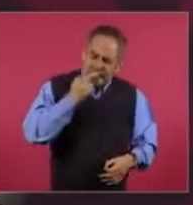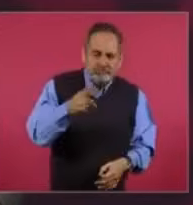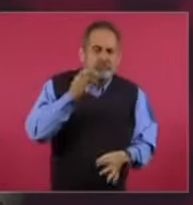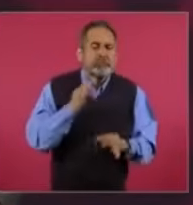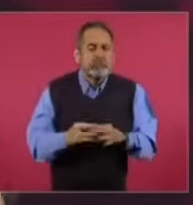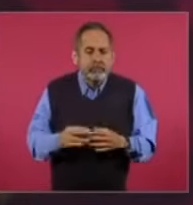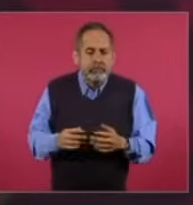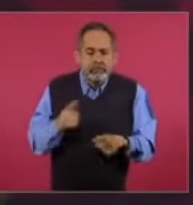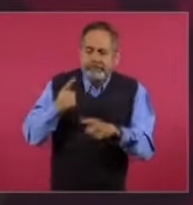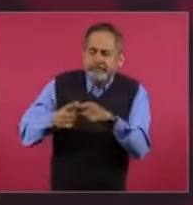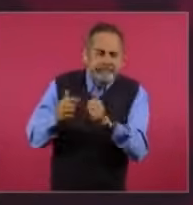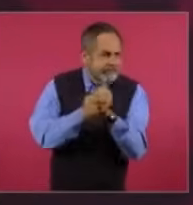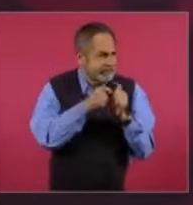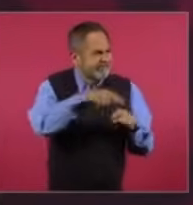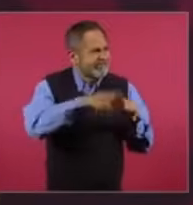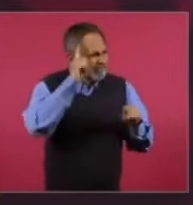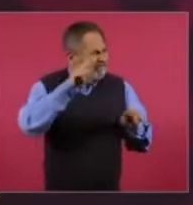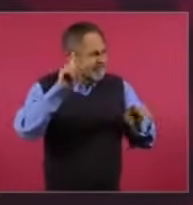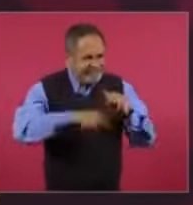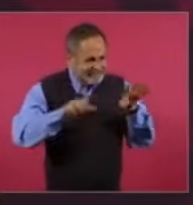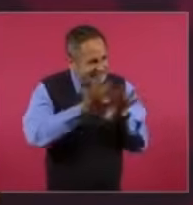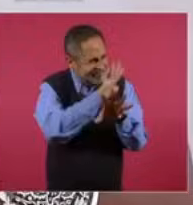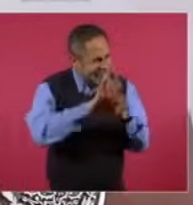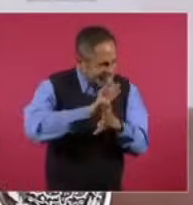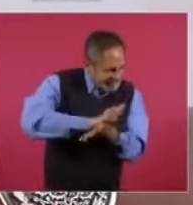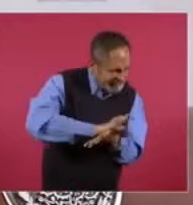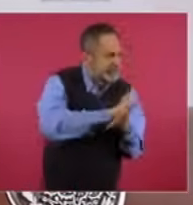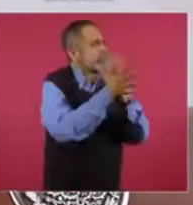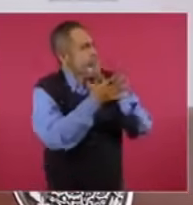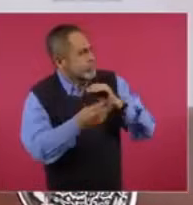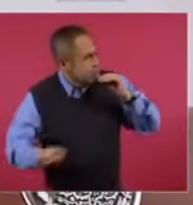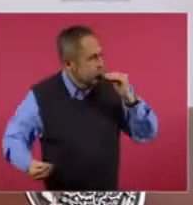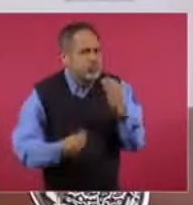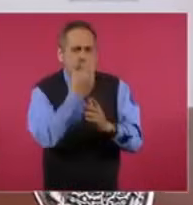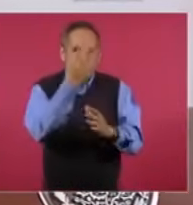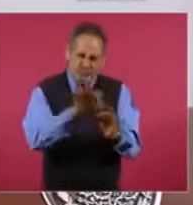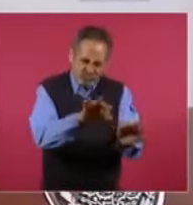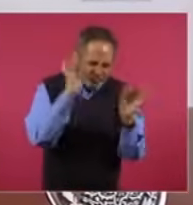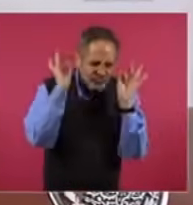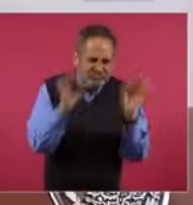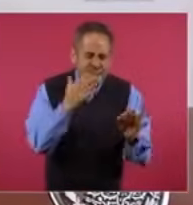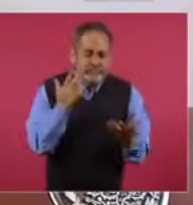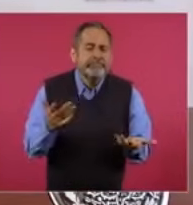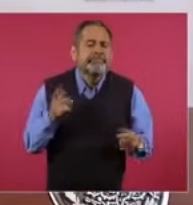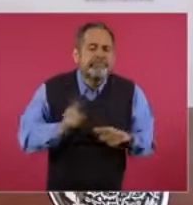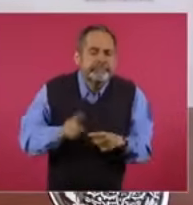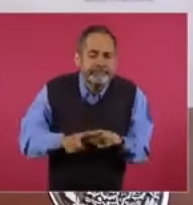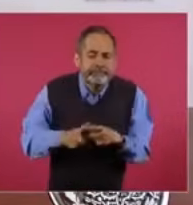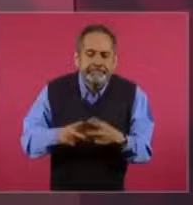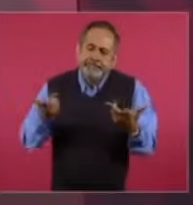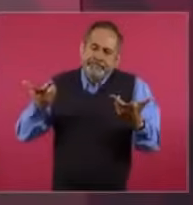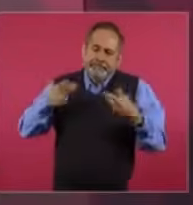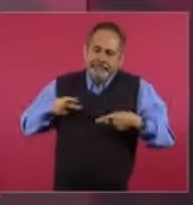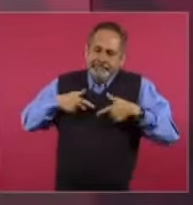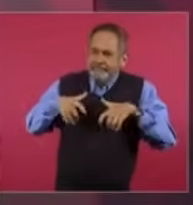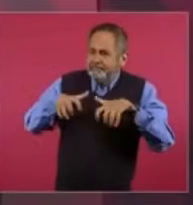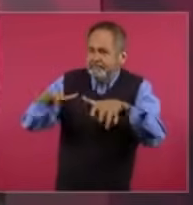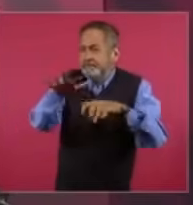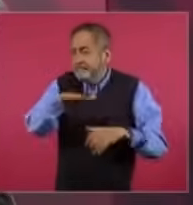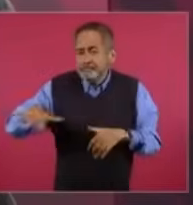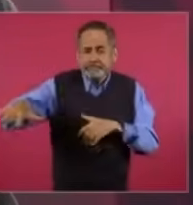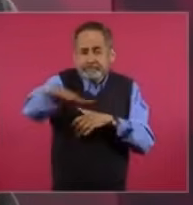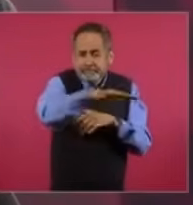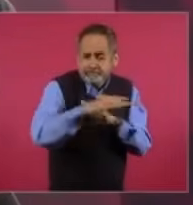la transformación, la reforma, la purificación de la vida pública? Con la participación de la gente, con el